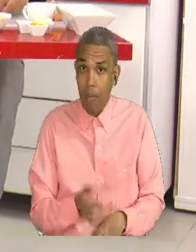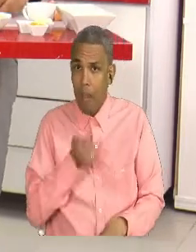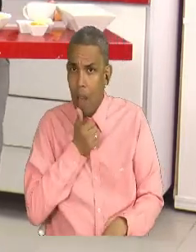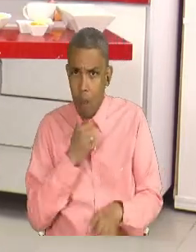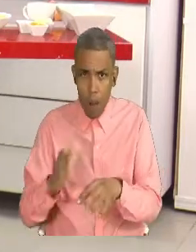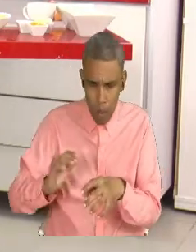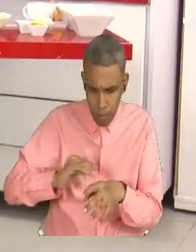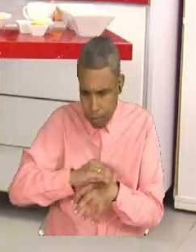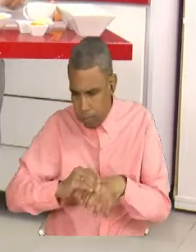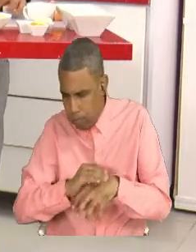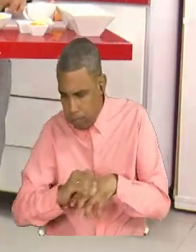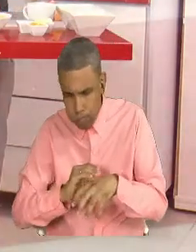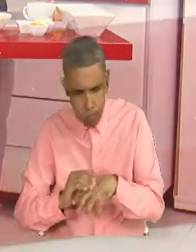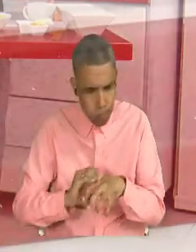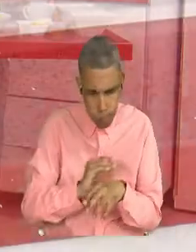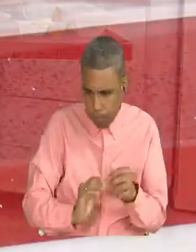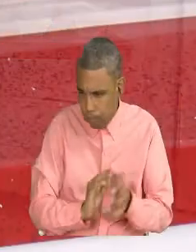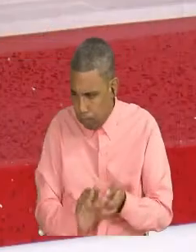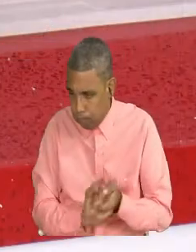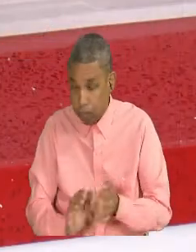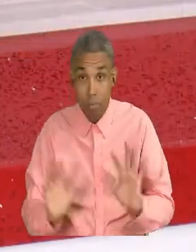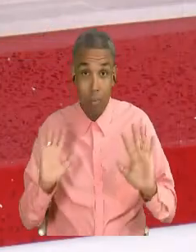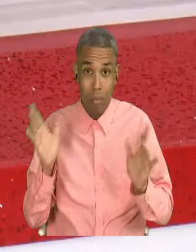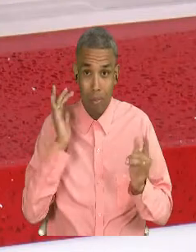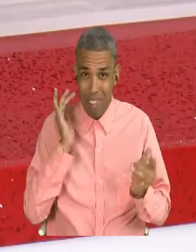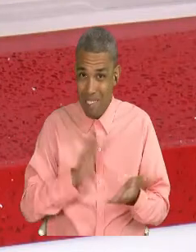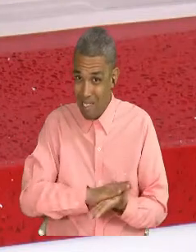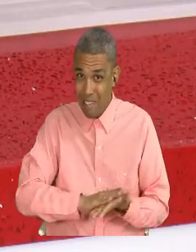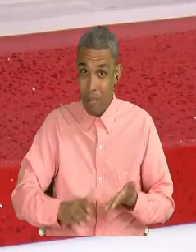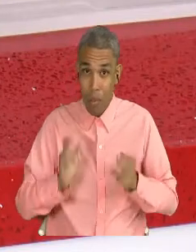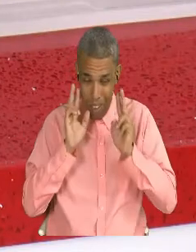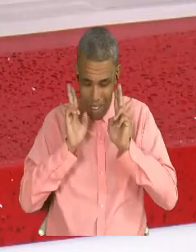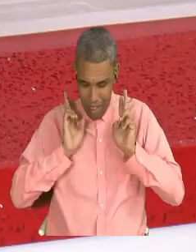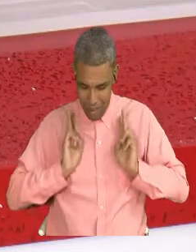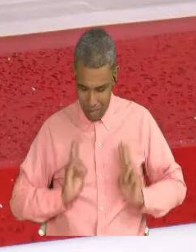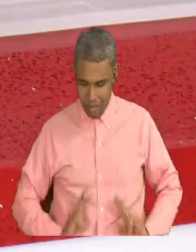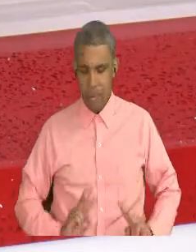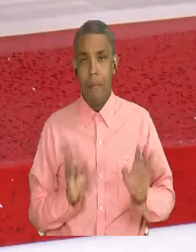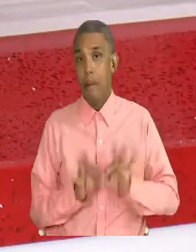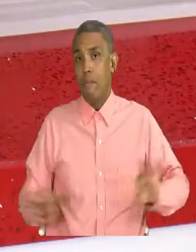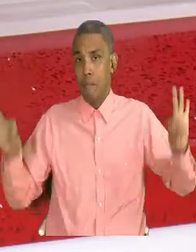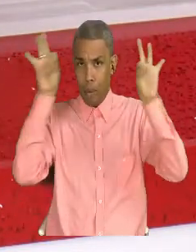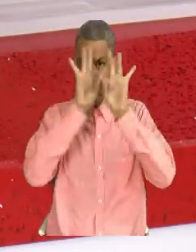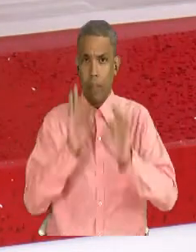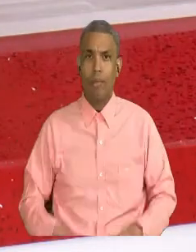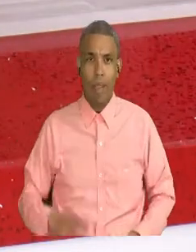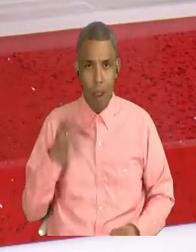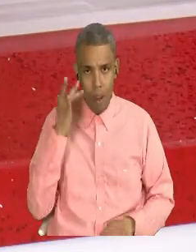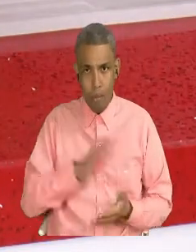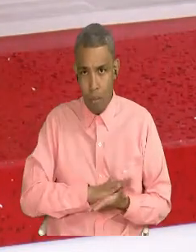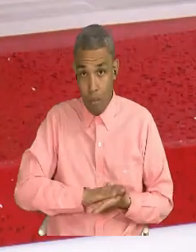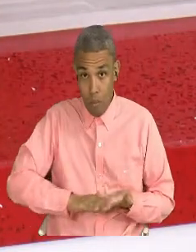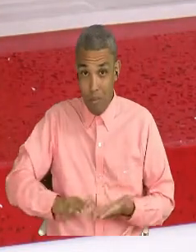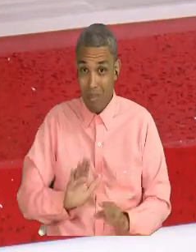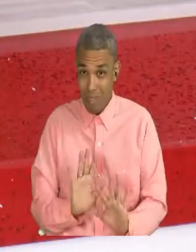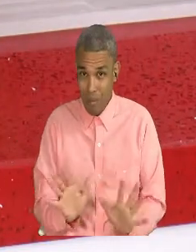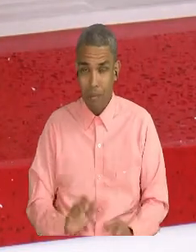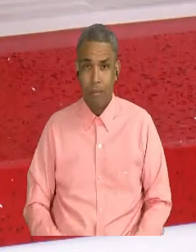mantener la higiene en nuestra cocina y para las amas de casa en su oficina. Sí, claro. Cuando hacemos el alistamiento,